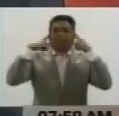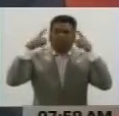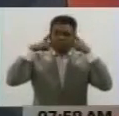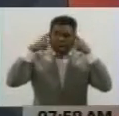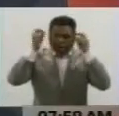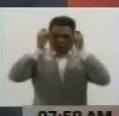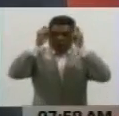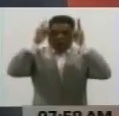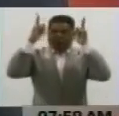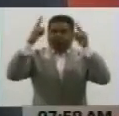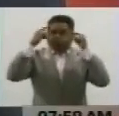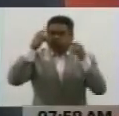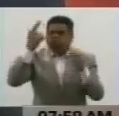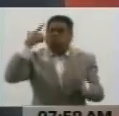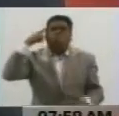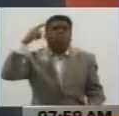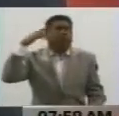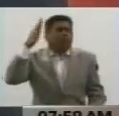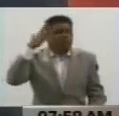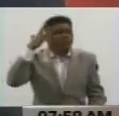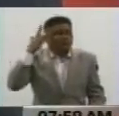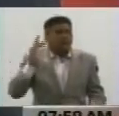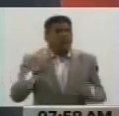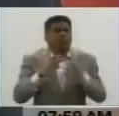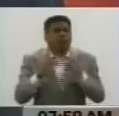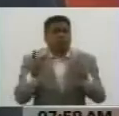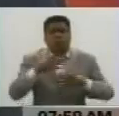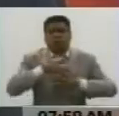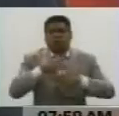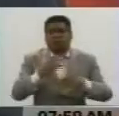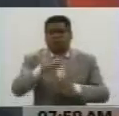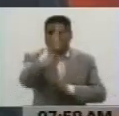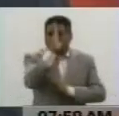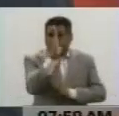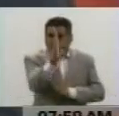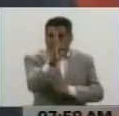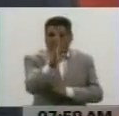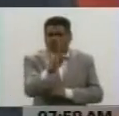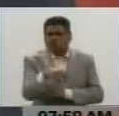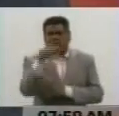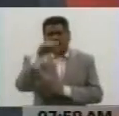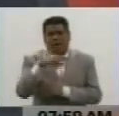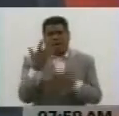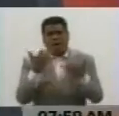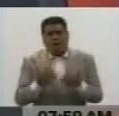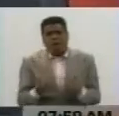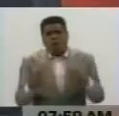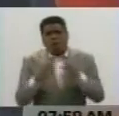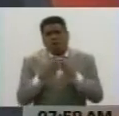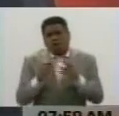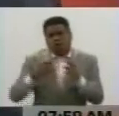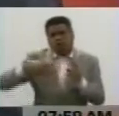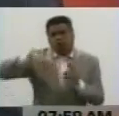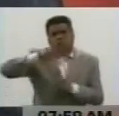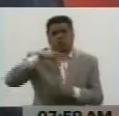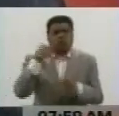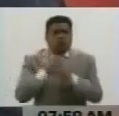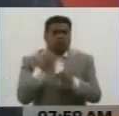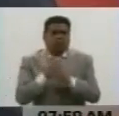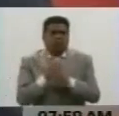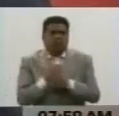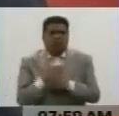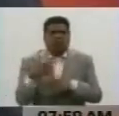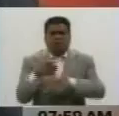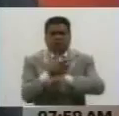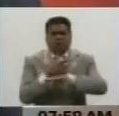asumido con mucho interés, lo va direccionando y en este caso todos los funcionarios y los trabajadores del Estado,